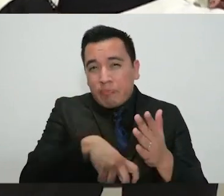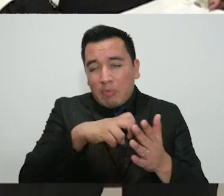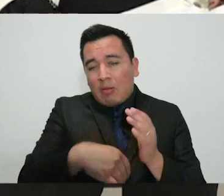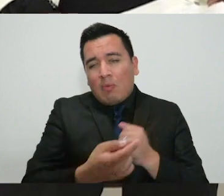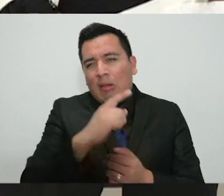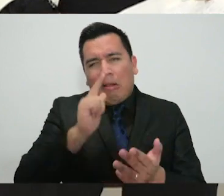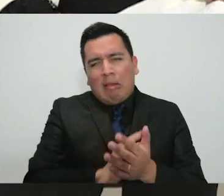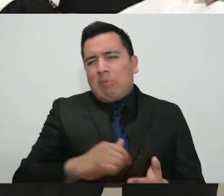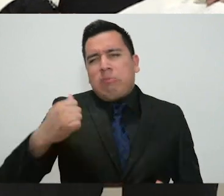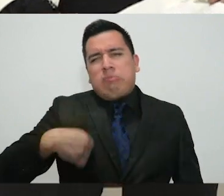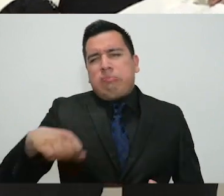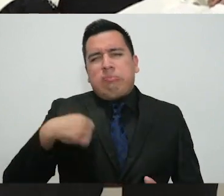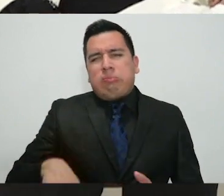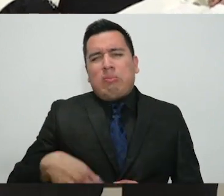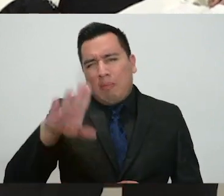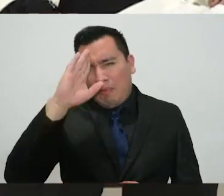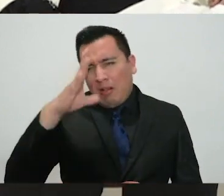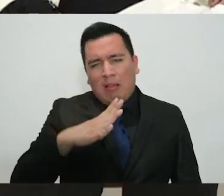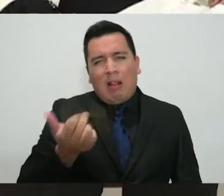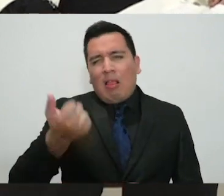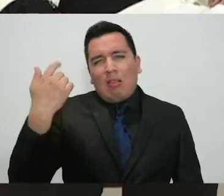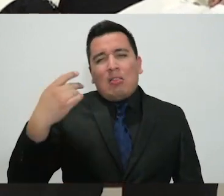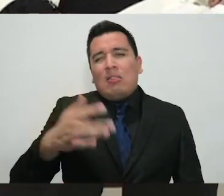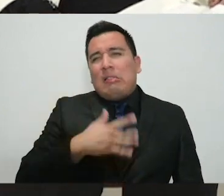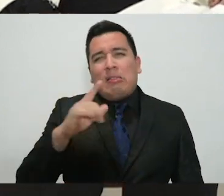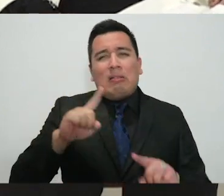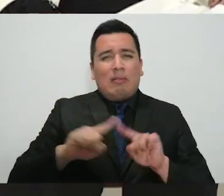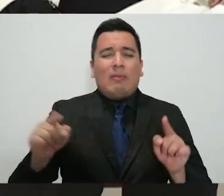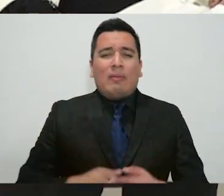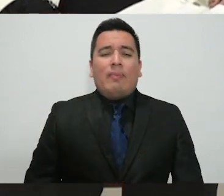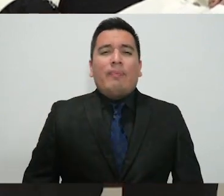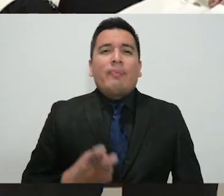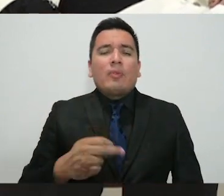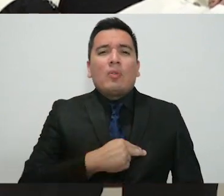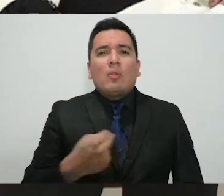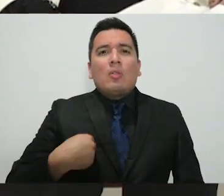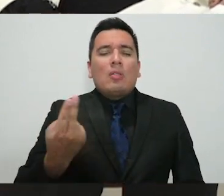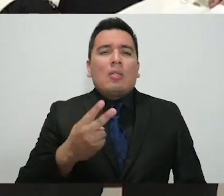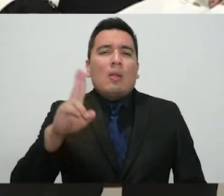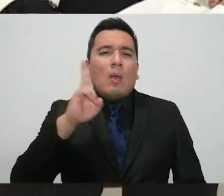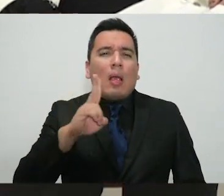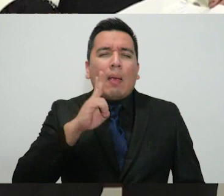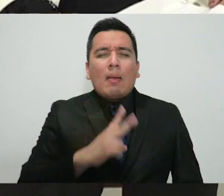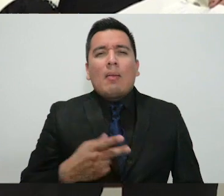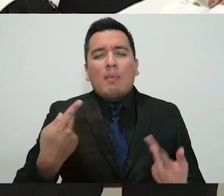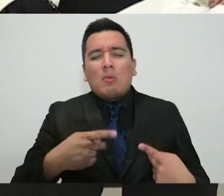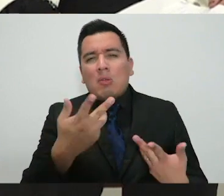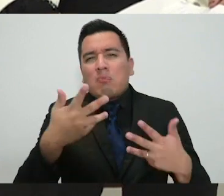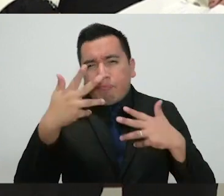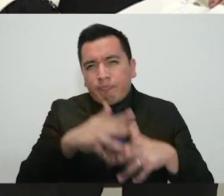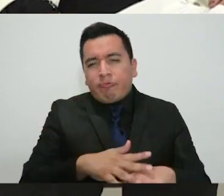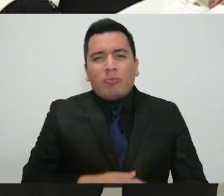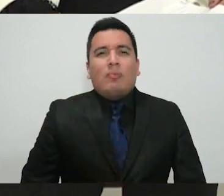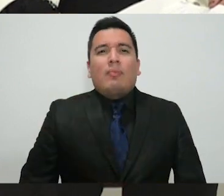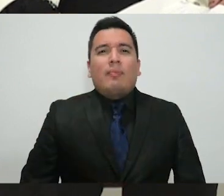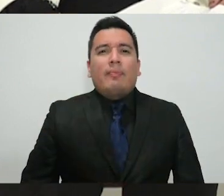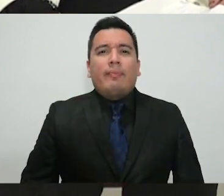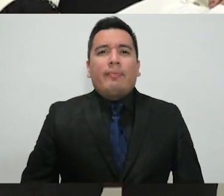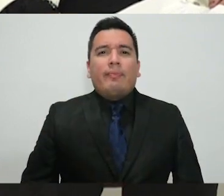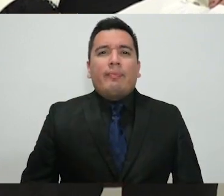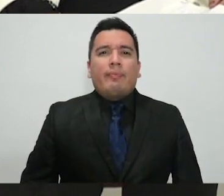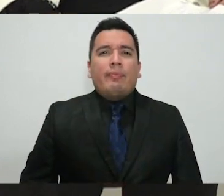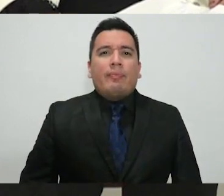y que estaban pensadas bajo otra perspectiva. Entonces, necesitamos ver de qué manera esta agenda incluyente les permite generar